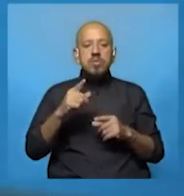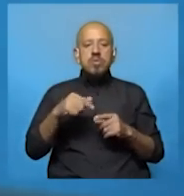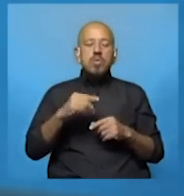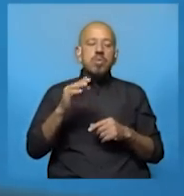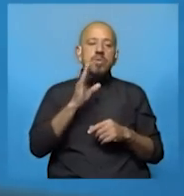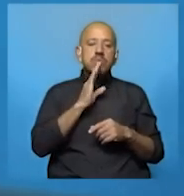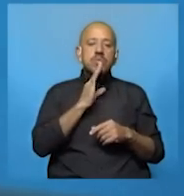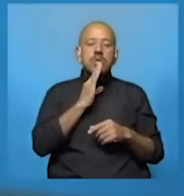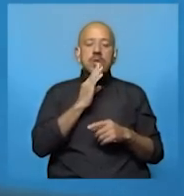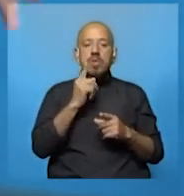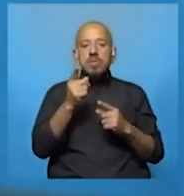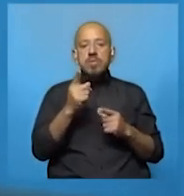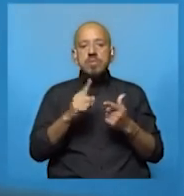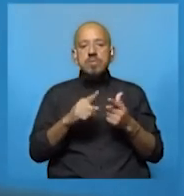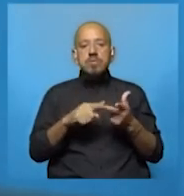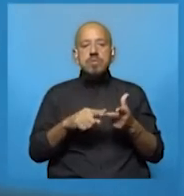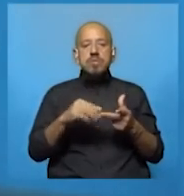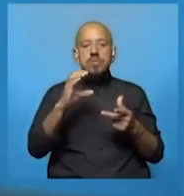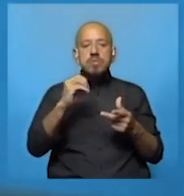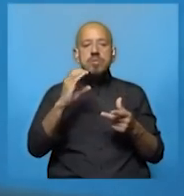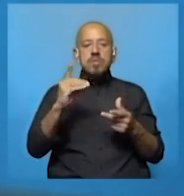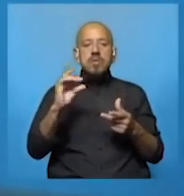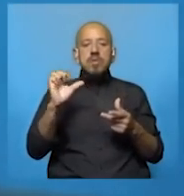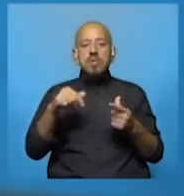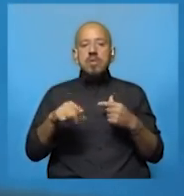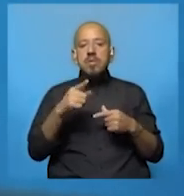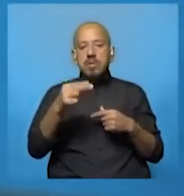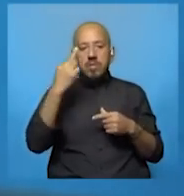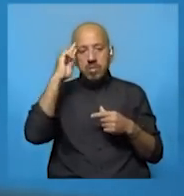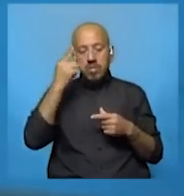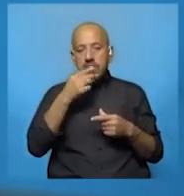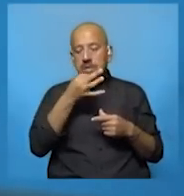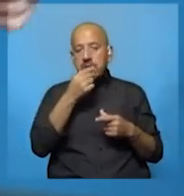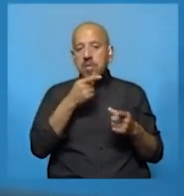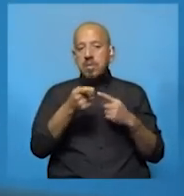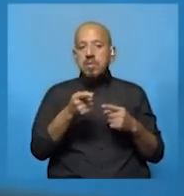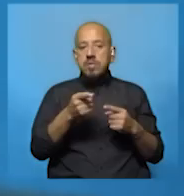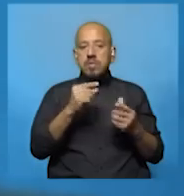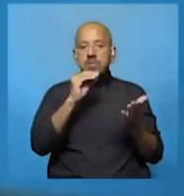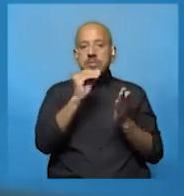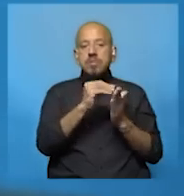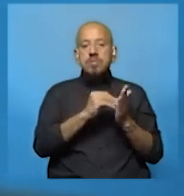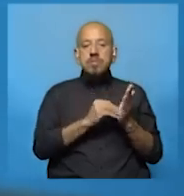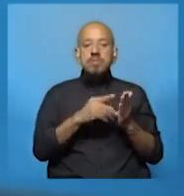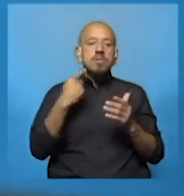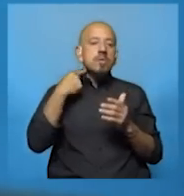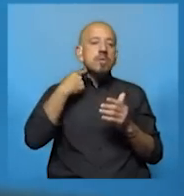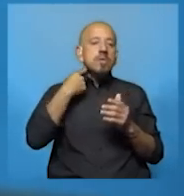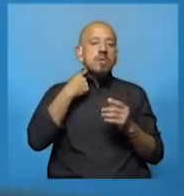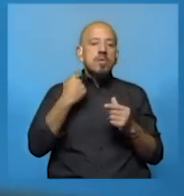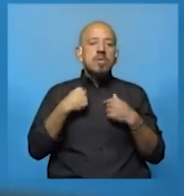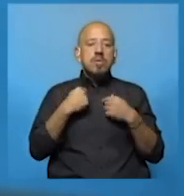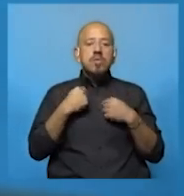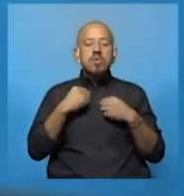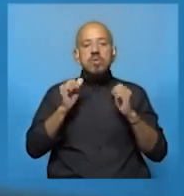o la ocde que le dice Uruguay estás haciendo las cosas mal te vamos a poner la lista gris nosotros que tenemos